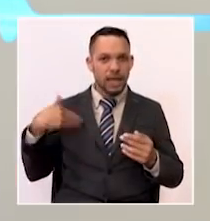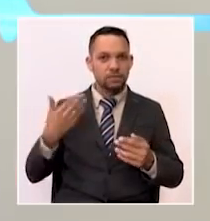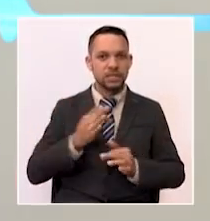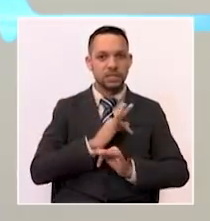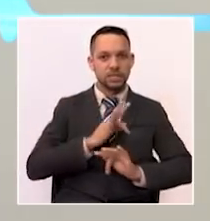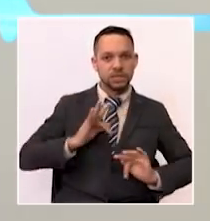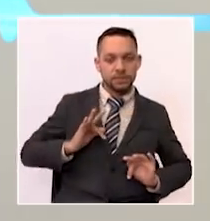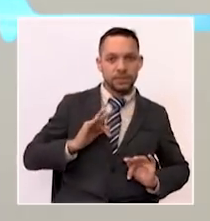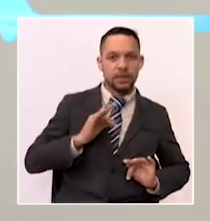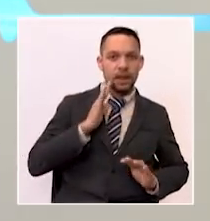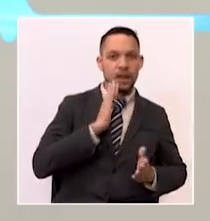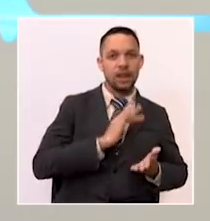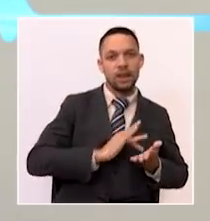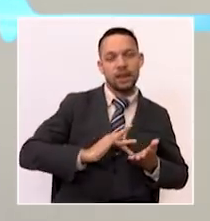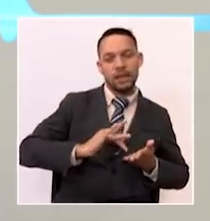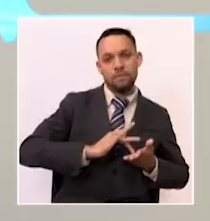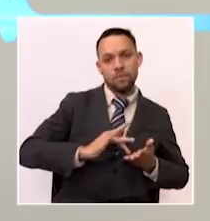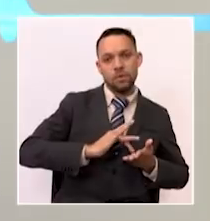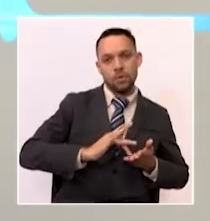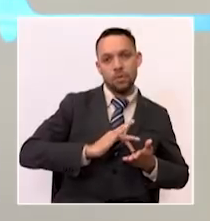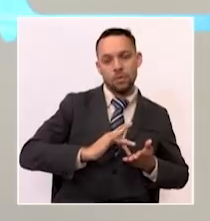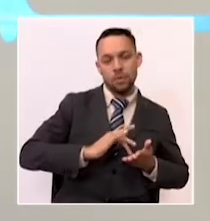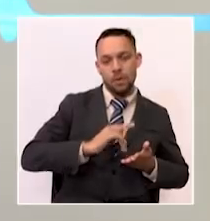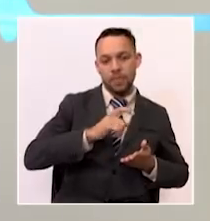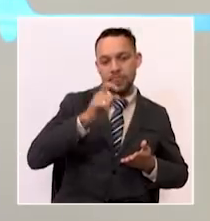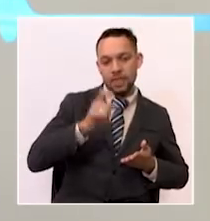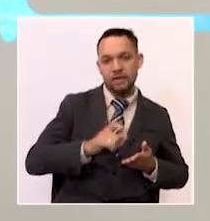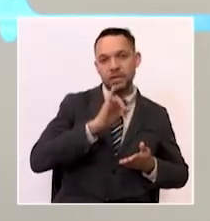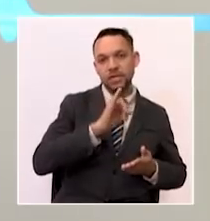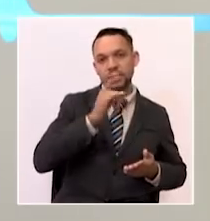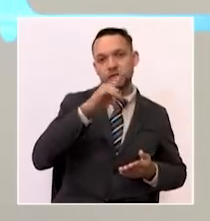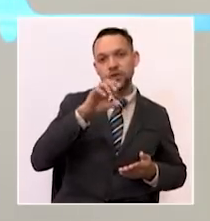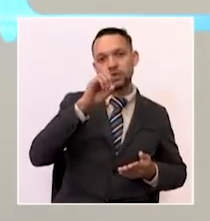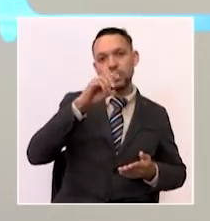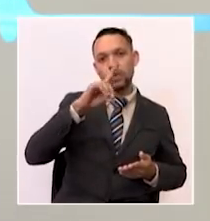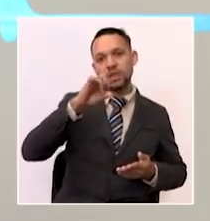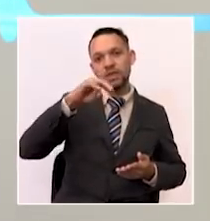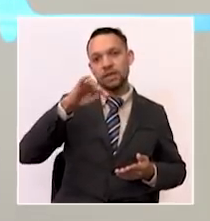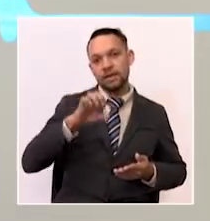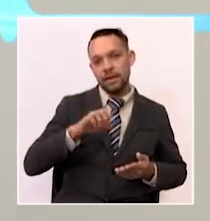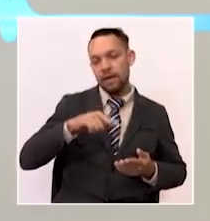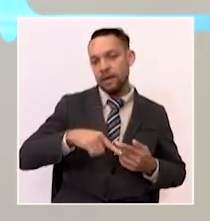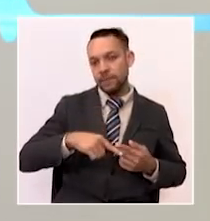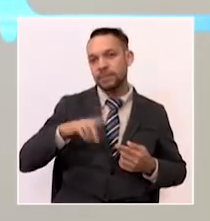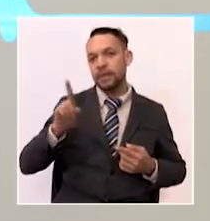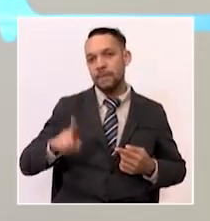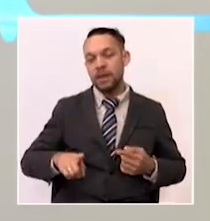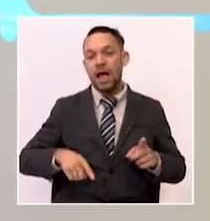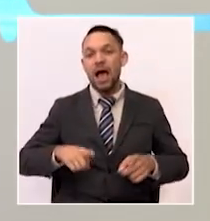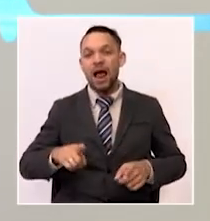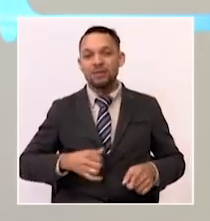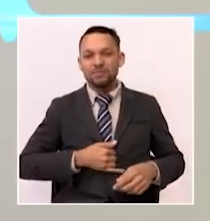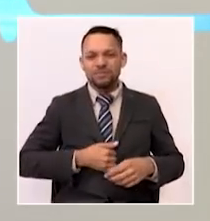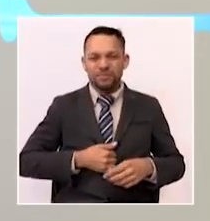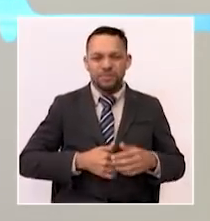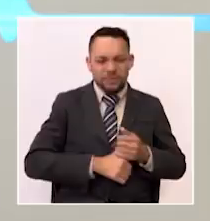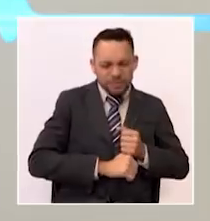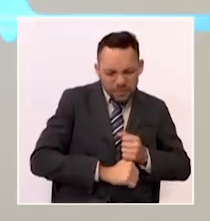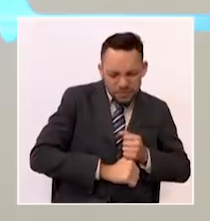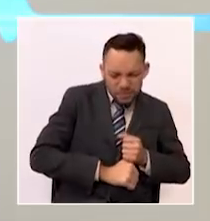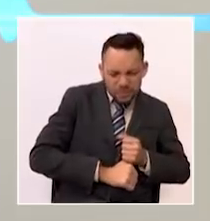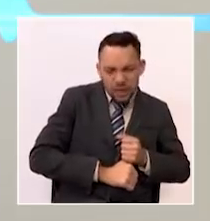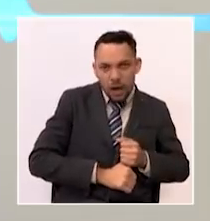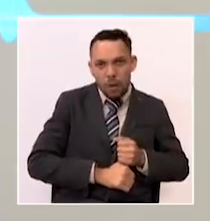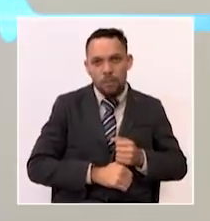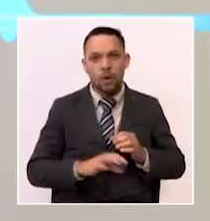con isodine en óvulos. Pero también están las bacterias que vienen del intestino, lo que les explicaba a las pacientes con estreñimiento, o pacientes